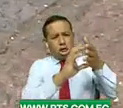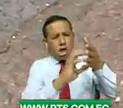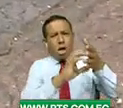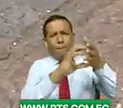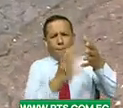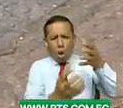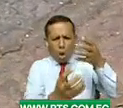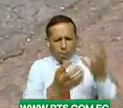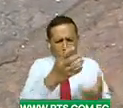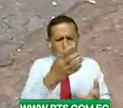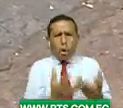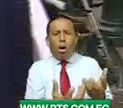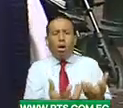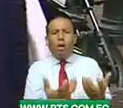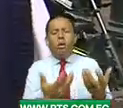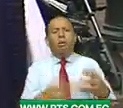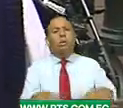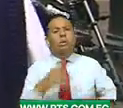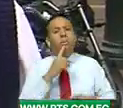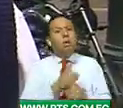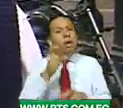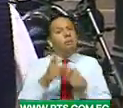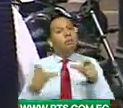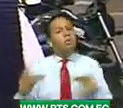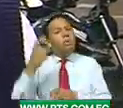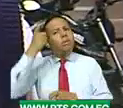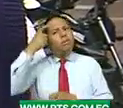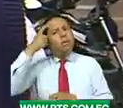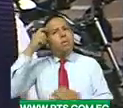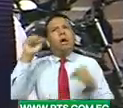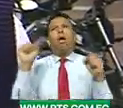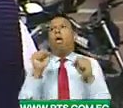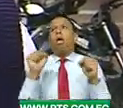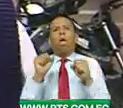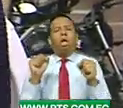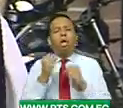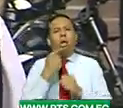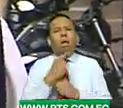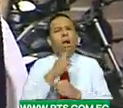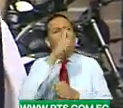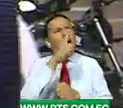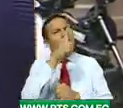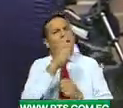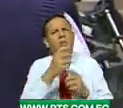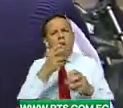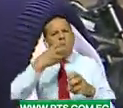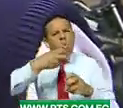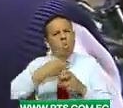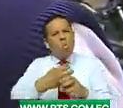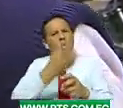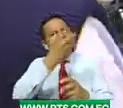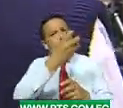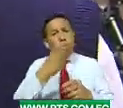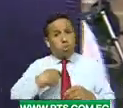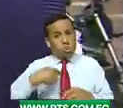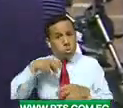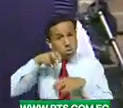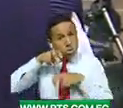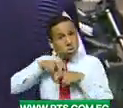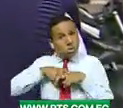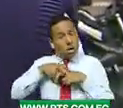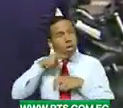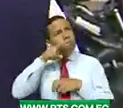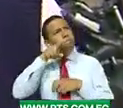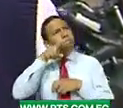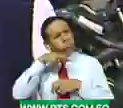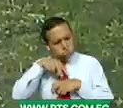que era un temblor. Ya, sí. Y se vinieron desde arriba unas piedras grandes, cayeron todo. Yo estaba justo sentado ahí y la gente